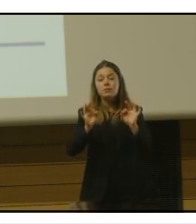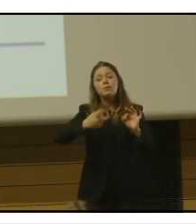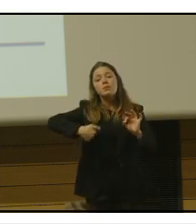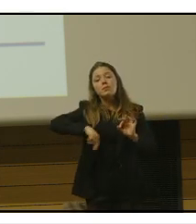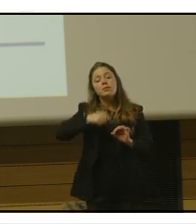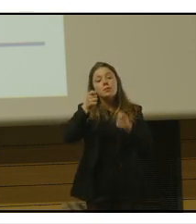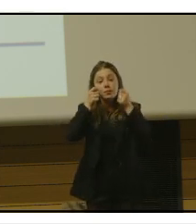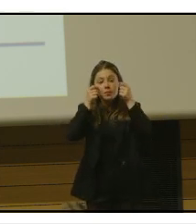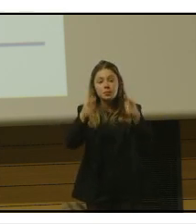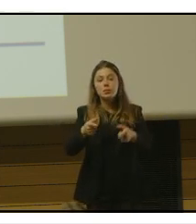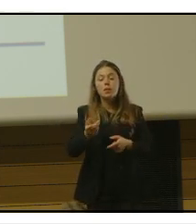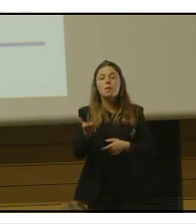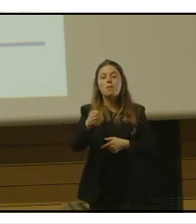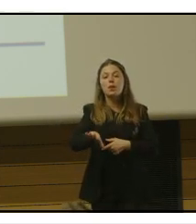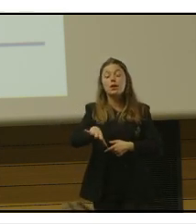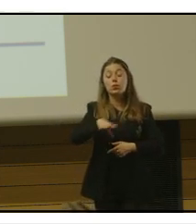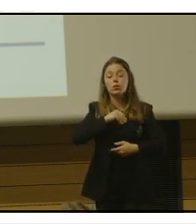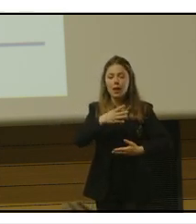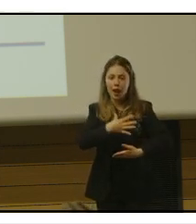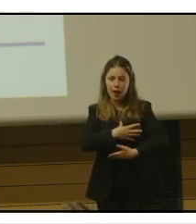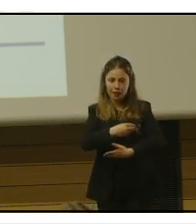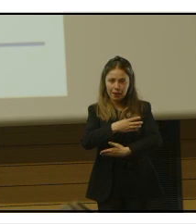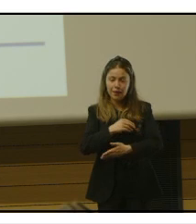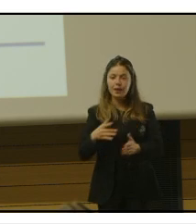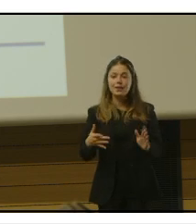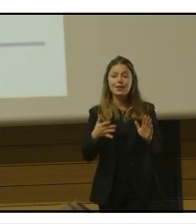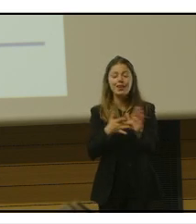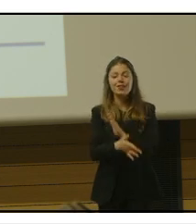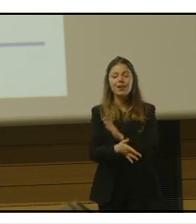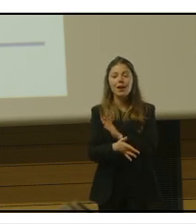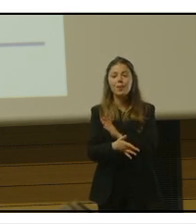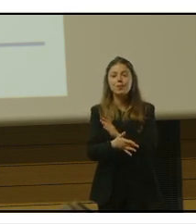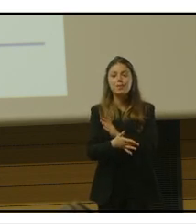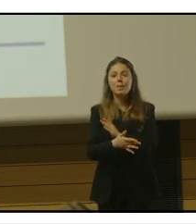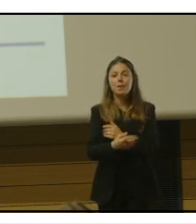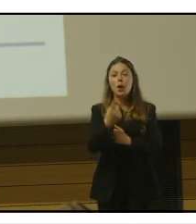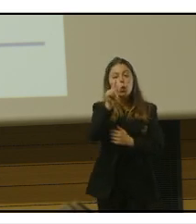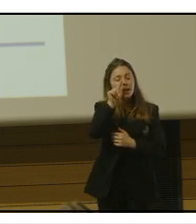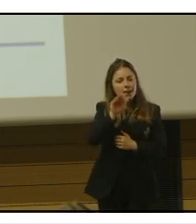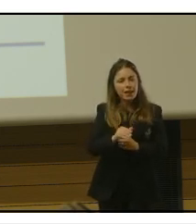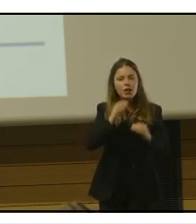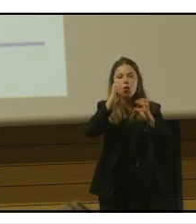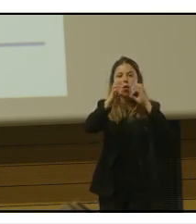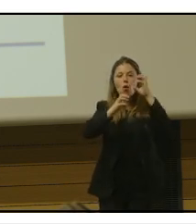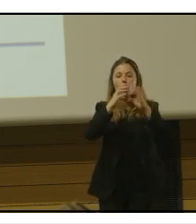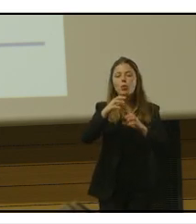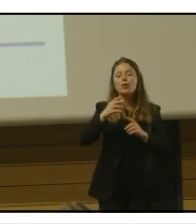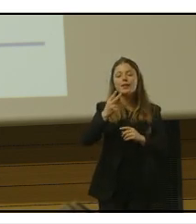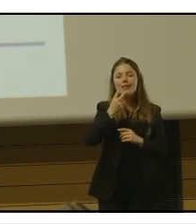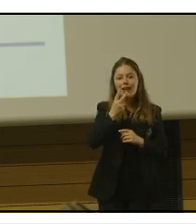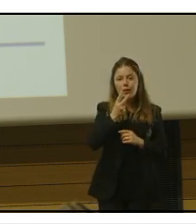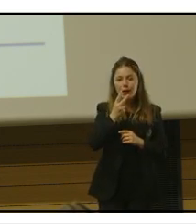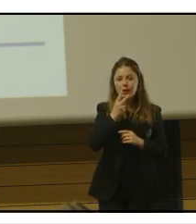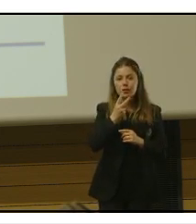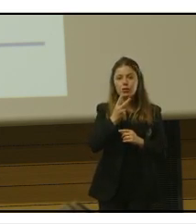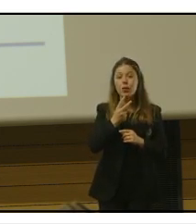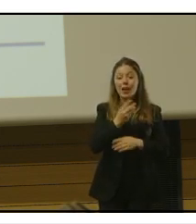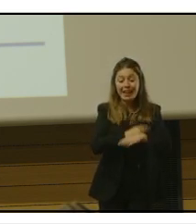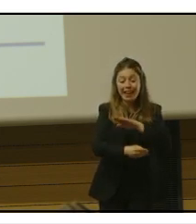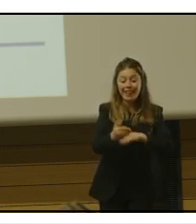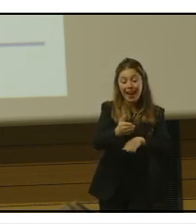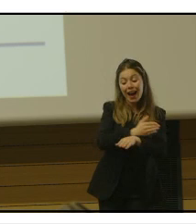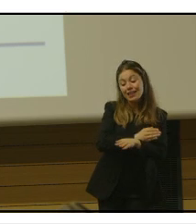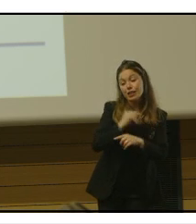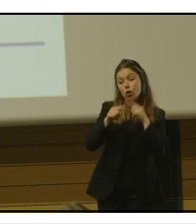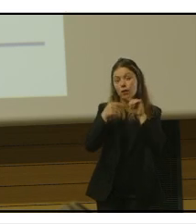lo que vemos con la muerte súbita del lactante es que la exposición de un niño al humo de tabaco, tanto antes de nacer como